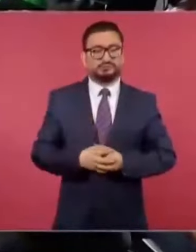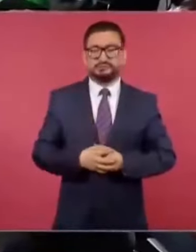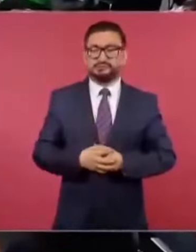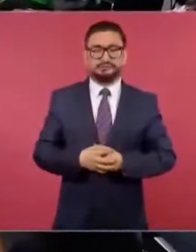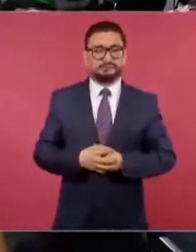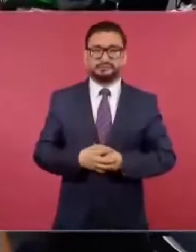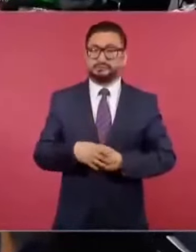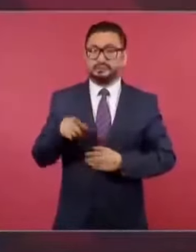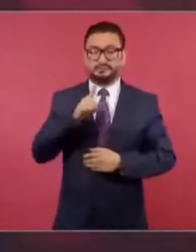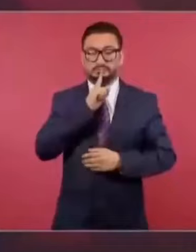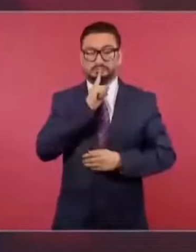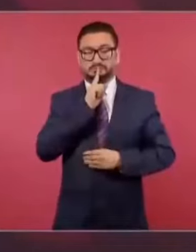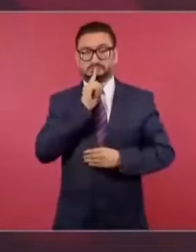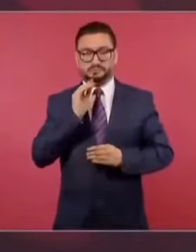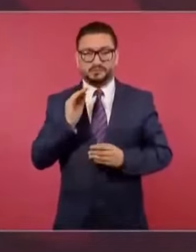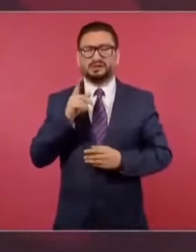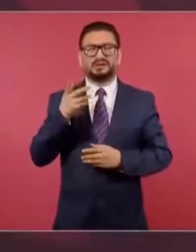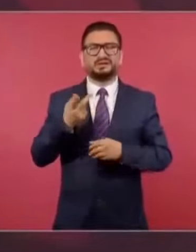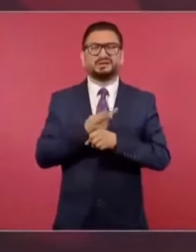no hablaba. Lo que hacía